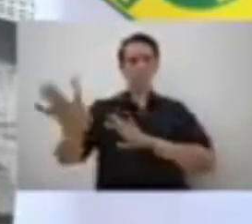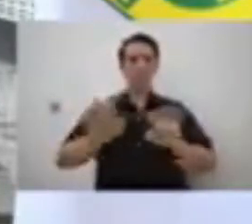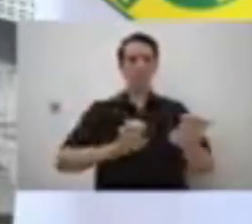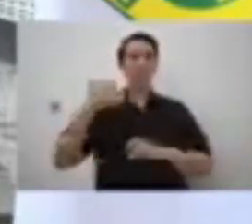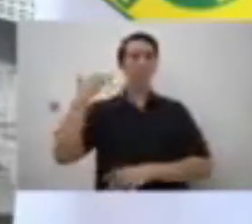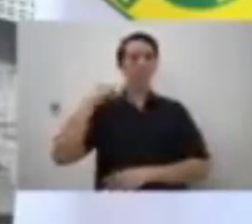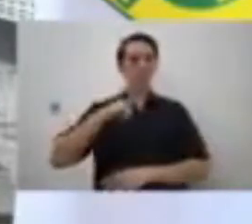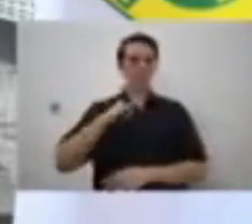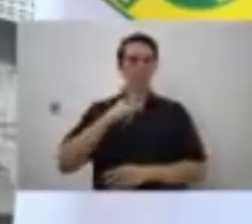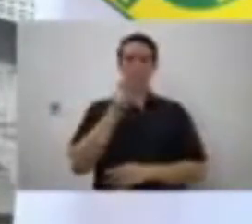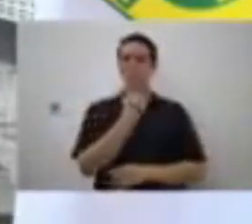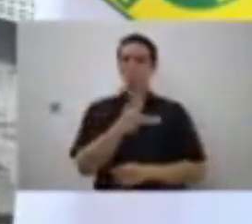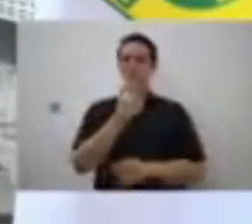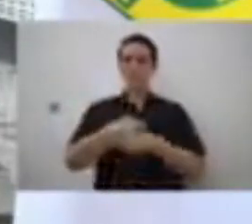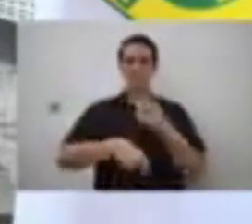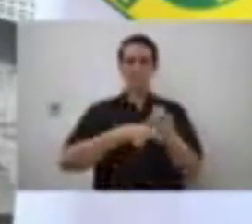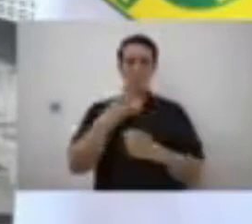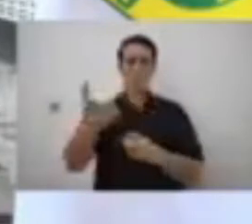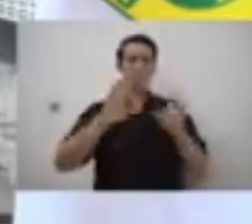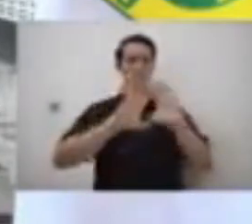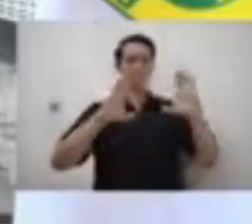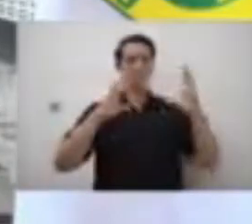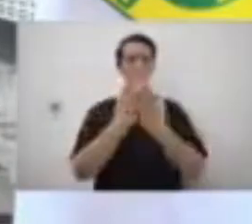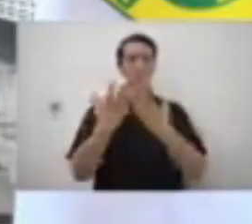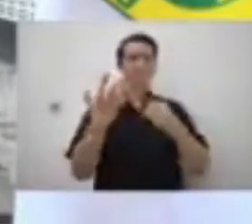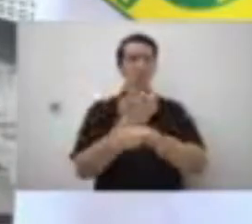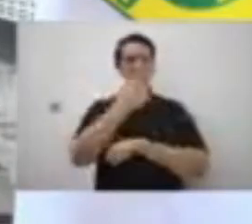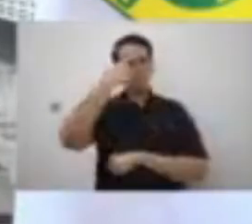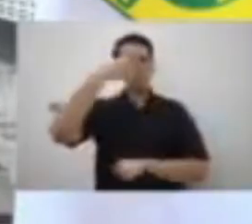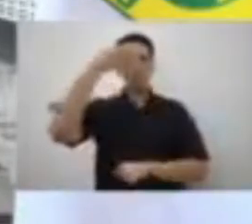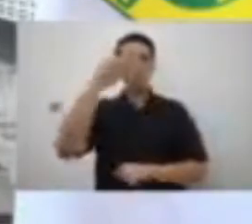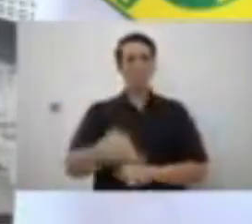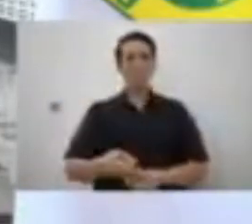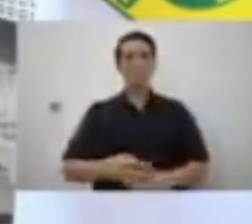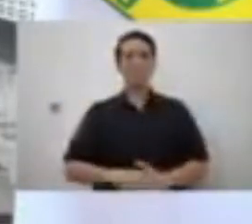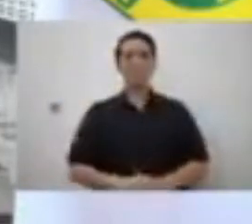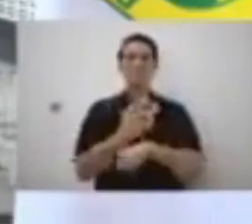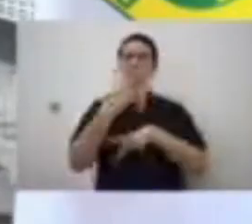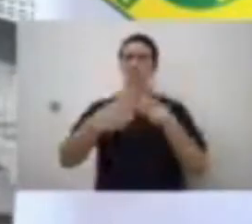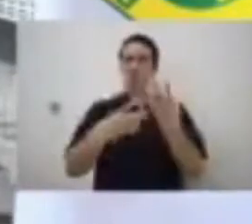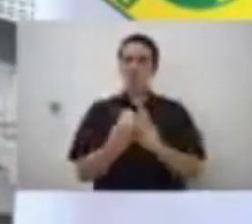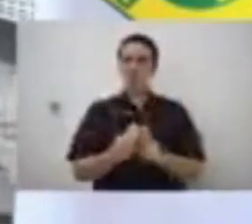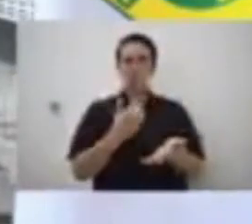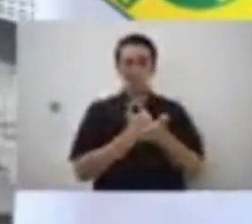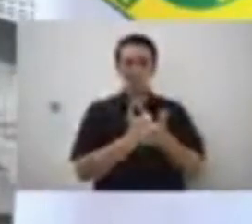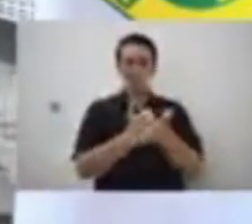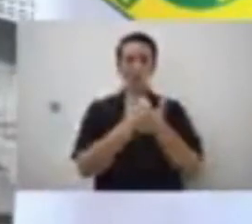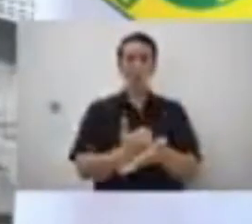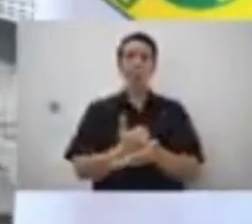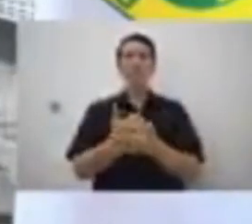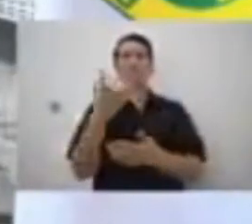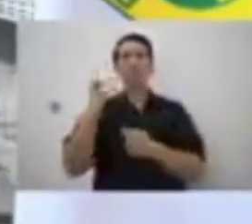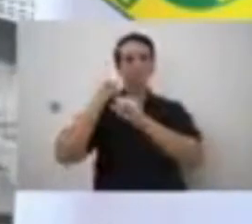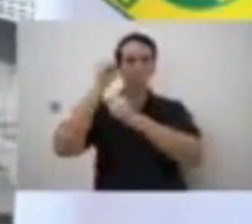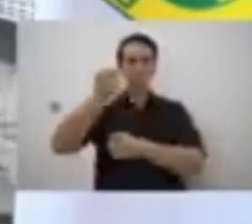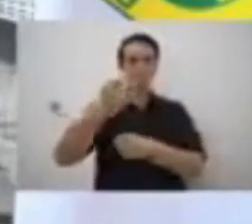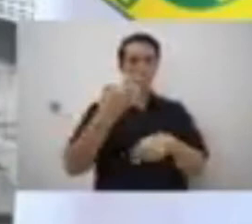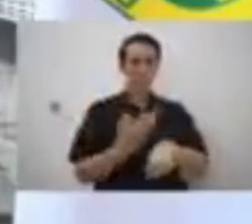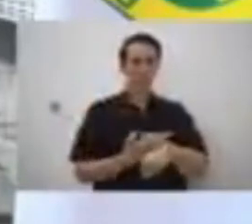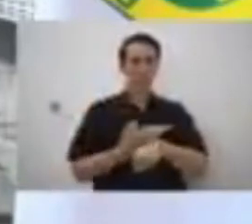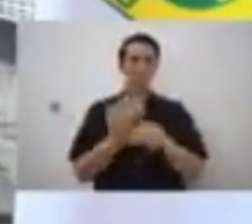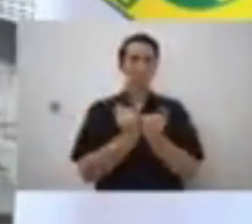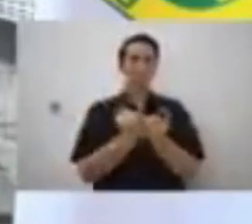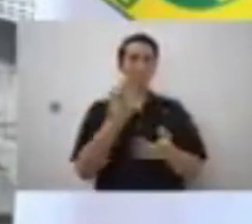para proteger los empleos de los yucatecos, mismos que enviaré en breve al Congreso del Estado para su aprobación. Vamos a apoyar a nuestros pescadores, a